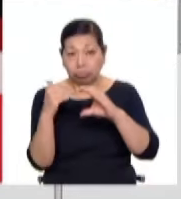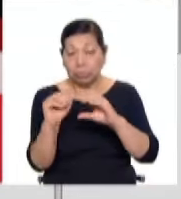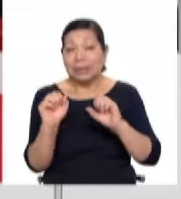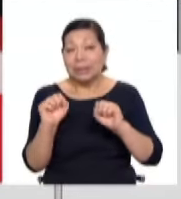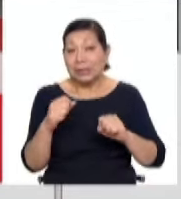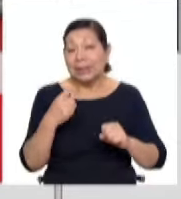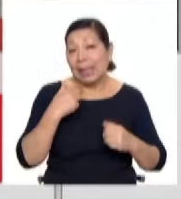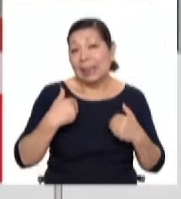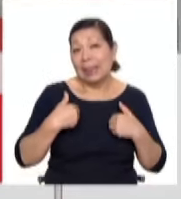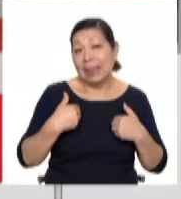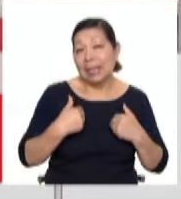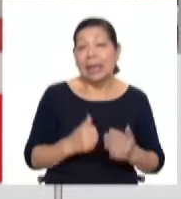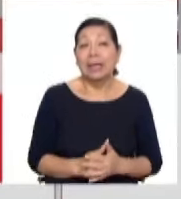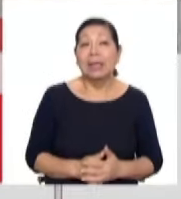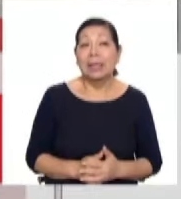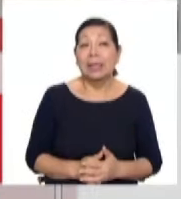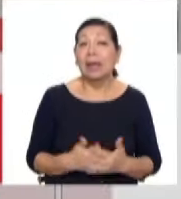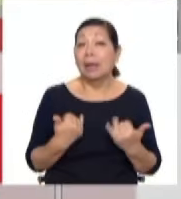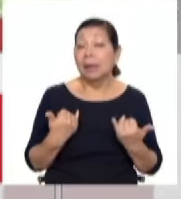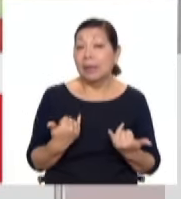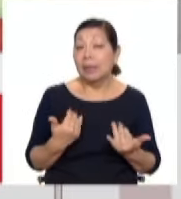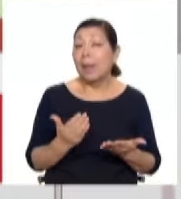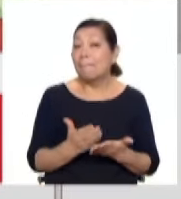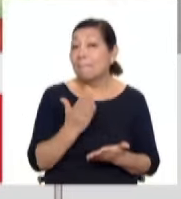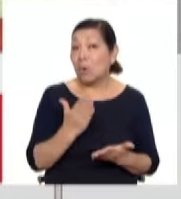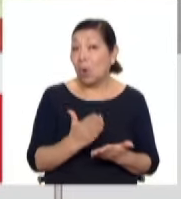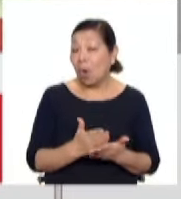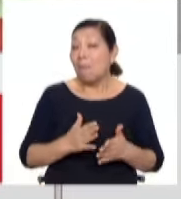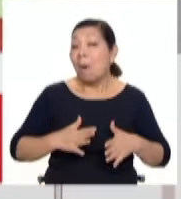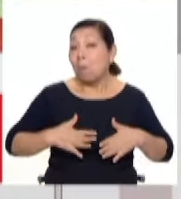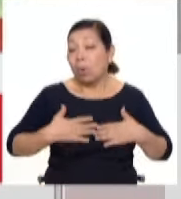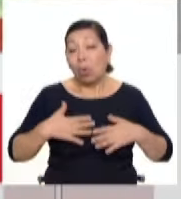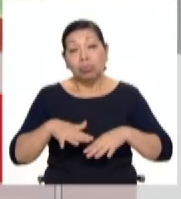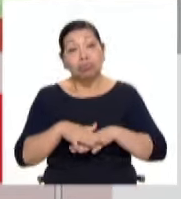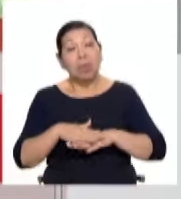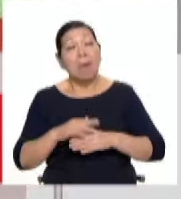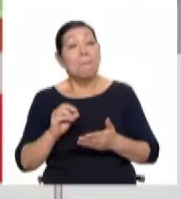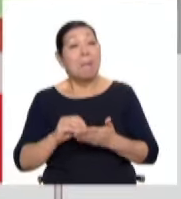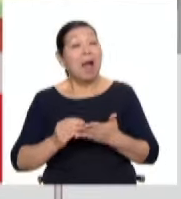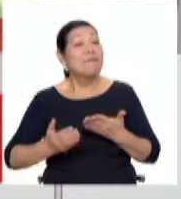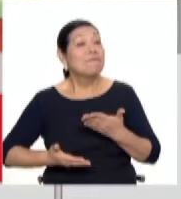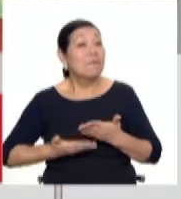que consigne, ¿no? Que tienen esta dificultad y puedan tramitar con